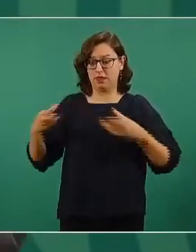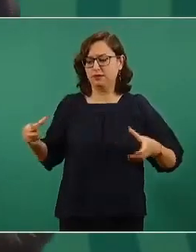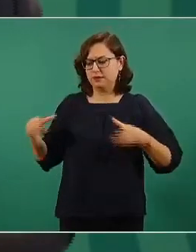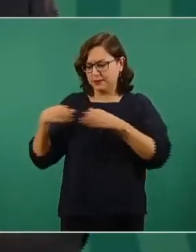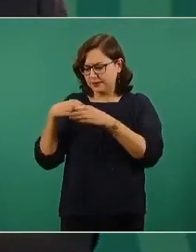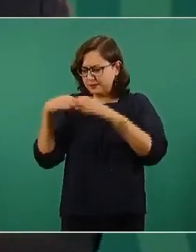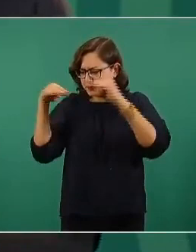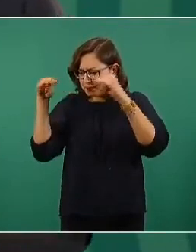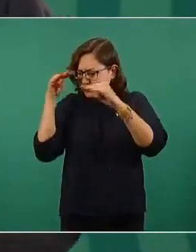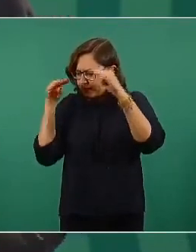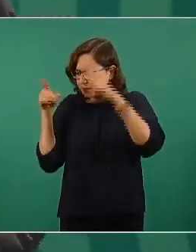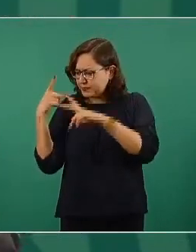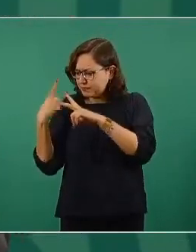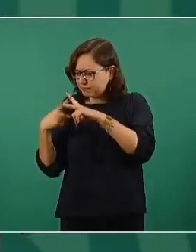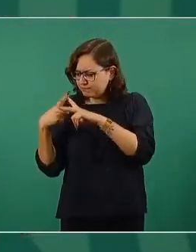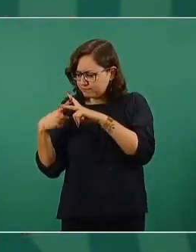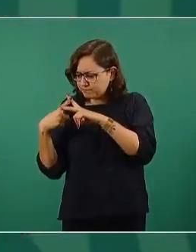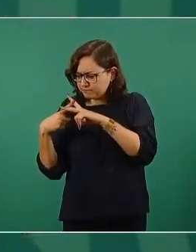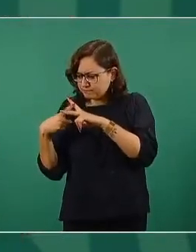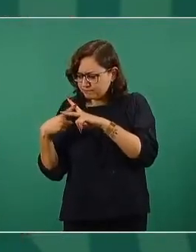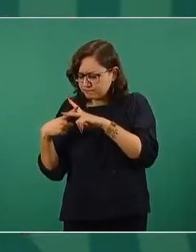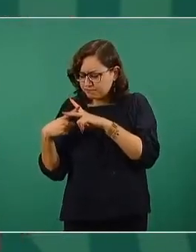además de